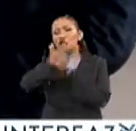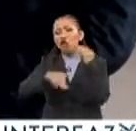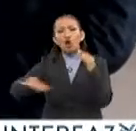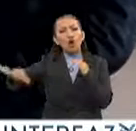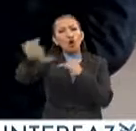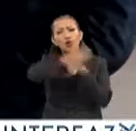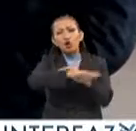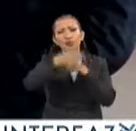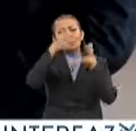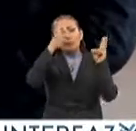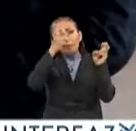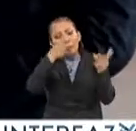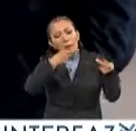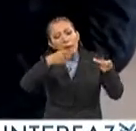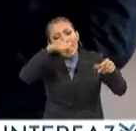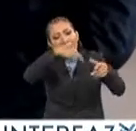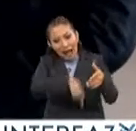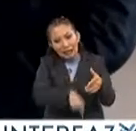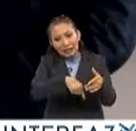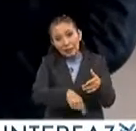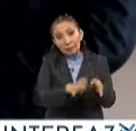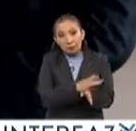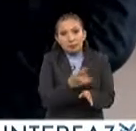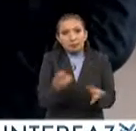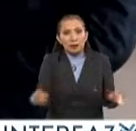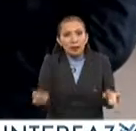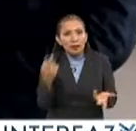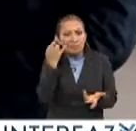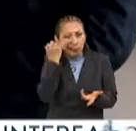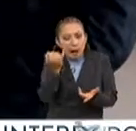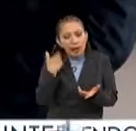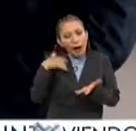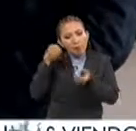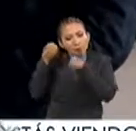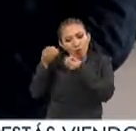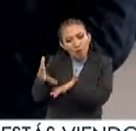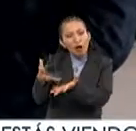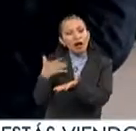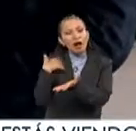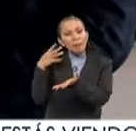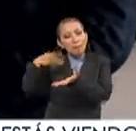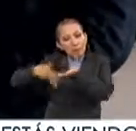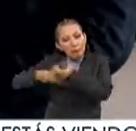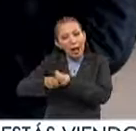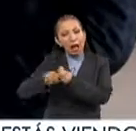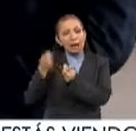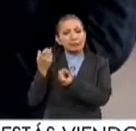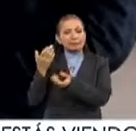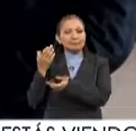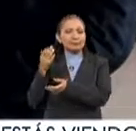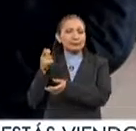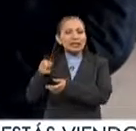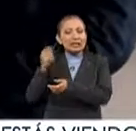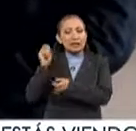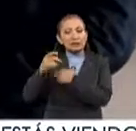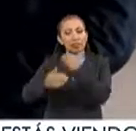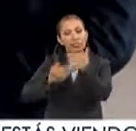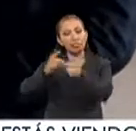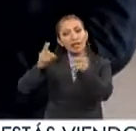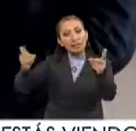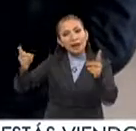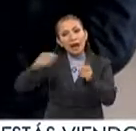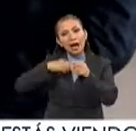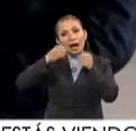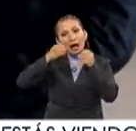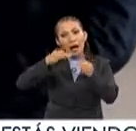demás contenidos que se desarrollan desde aquí, porque creo que le estamos aportando, le estamos poniendo un granito de arena a lo que es el desarrollo de una